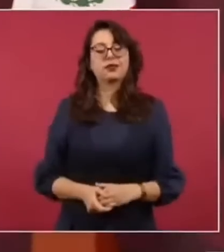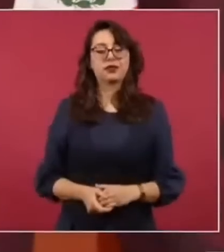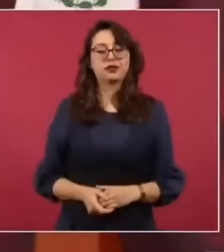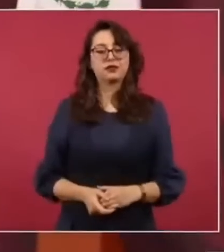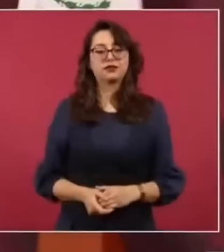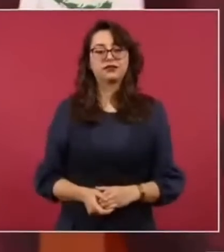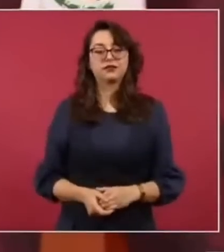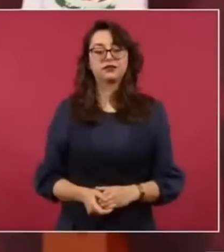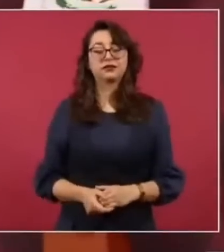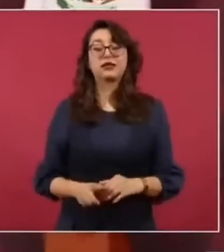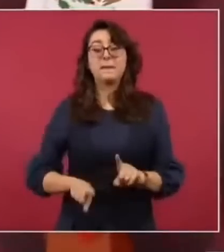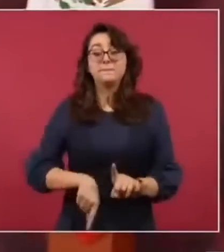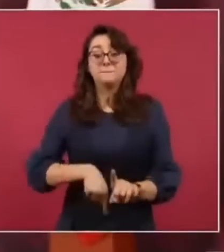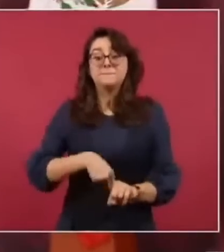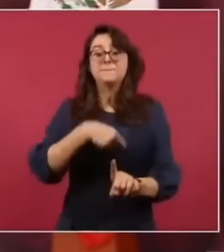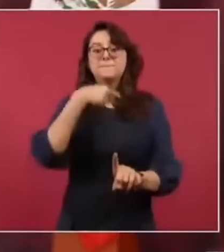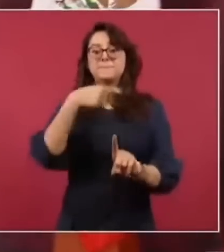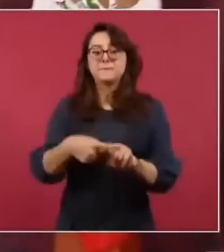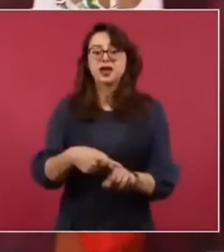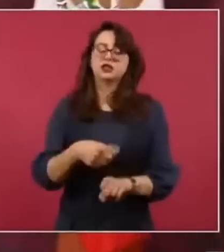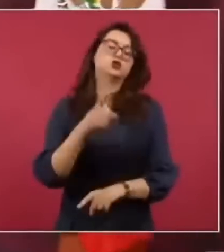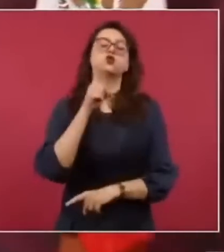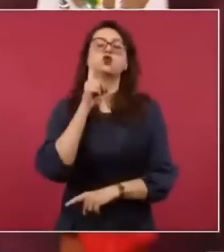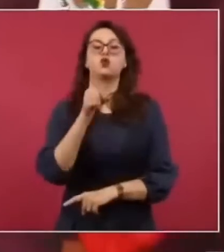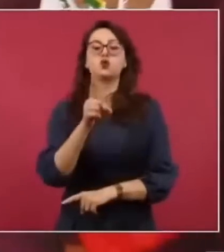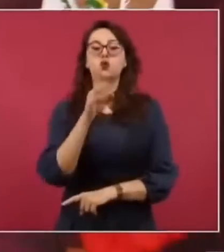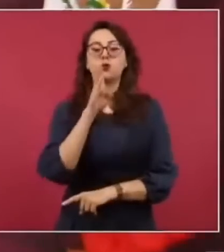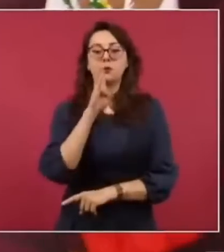Y 1 billón más